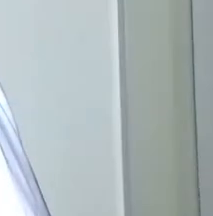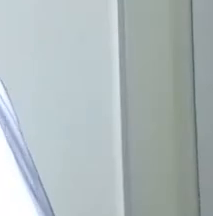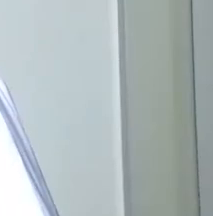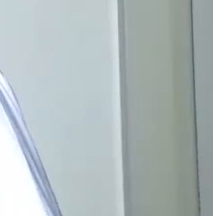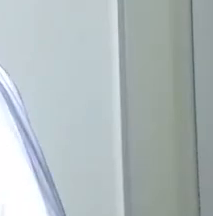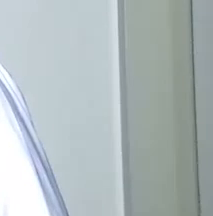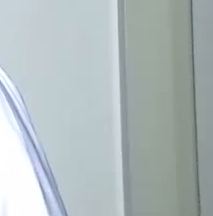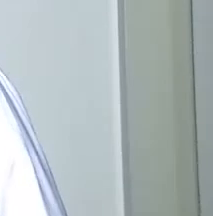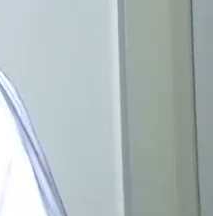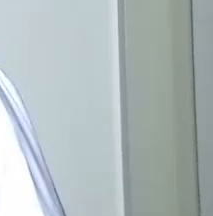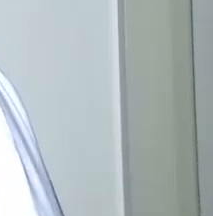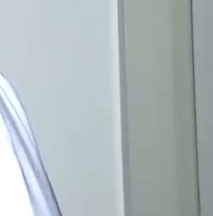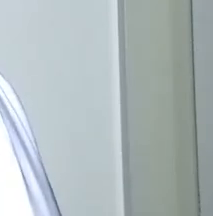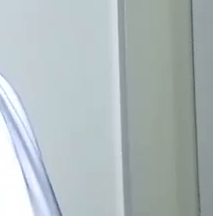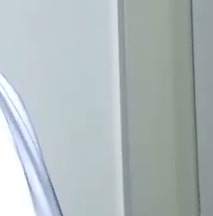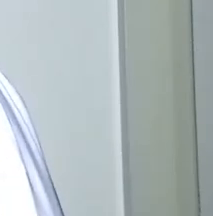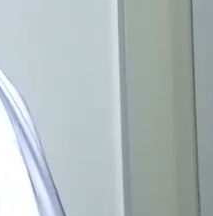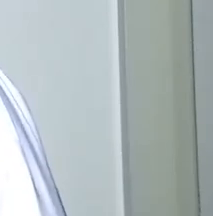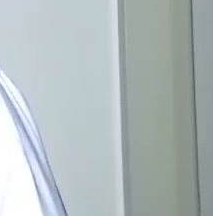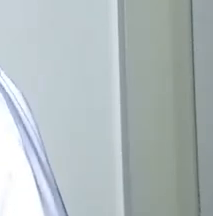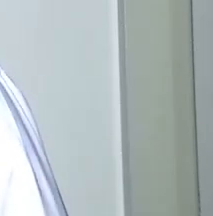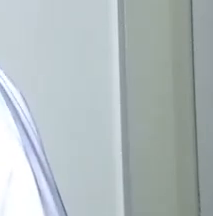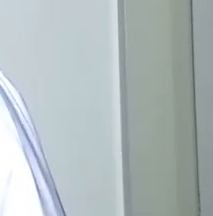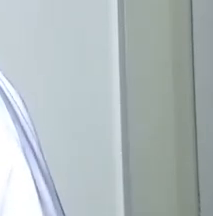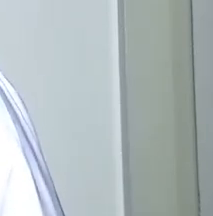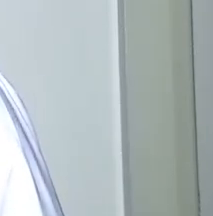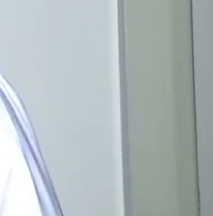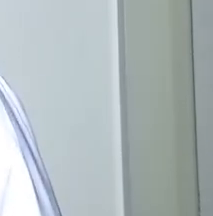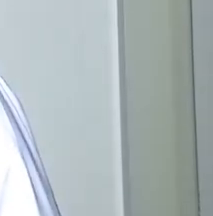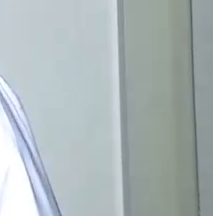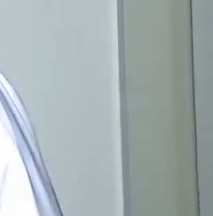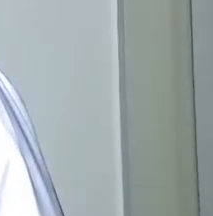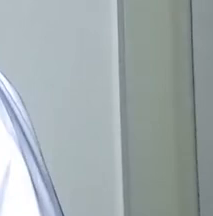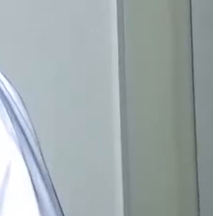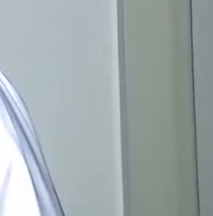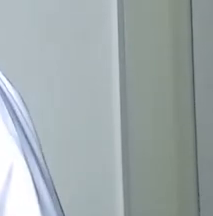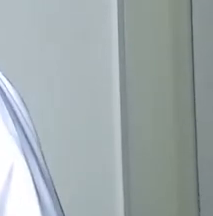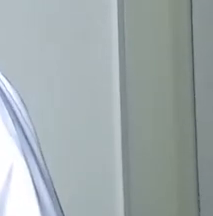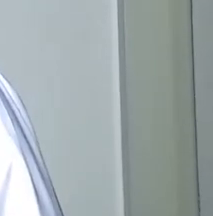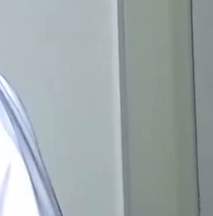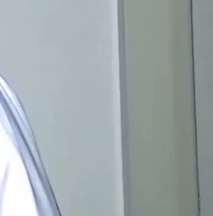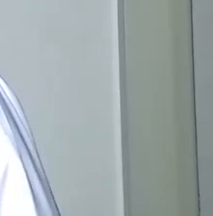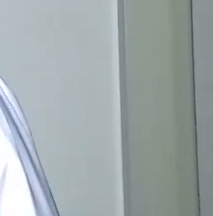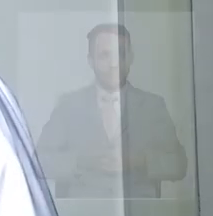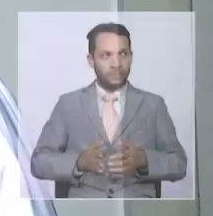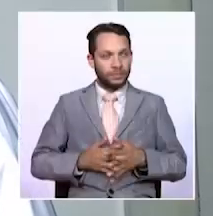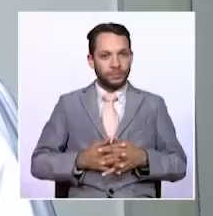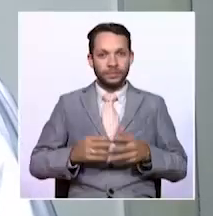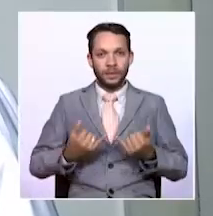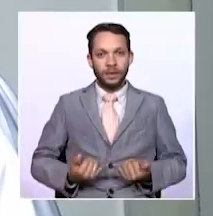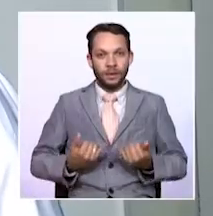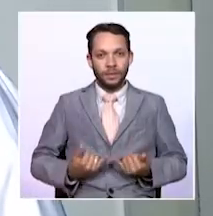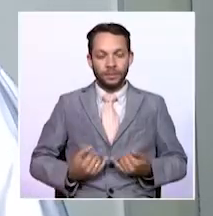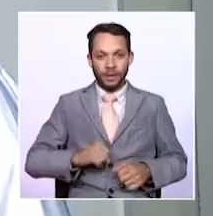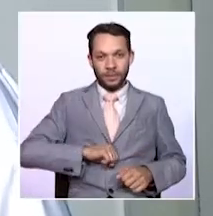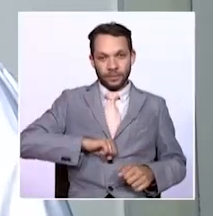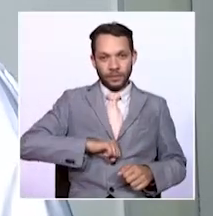Y hablando de ecografías, vamos a hablar de una nueva herramienta que tenemos en nuestro Parque de la Salud. Vamos a hablar de la ecografía